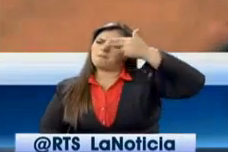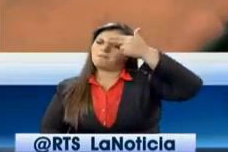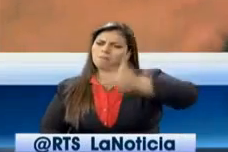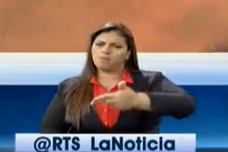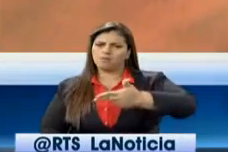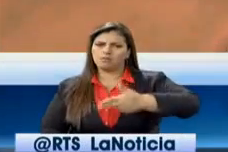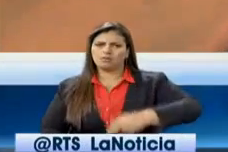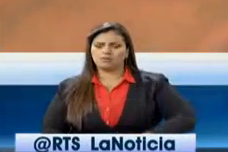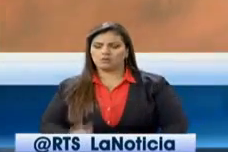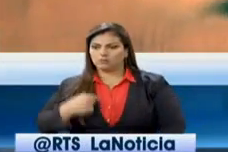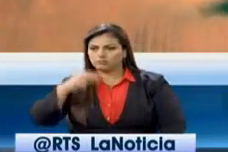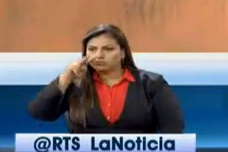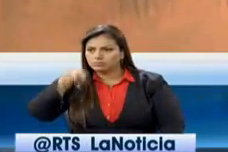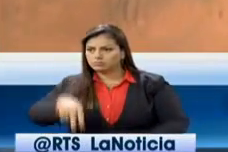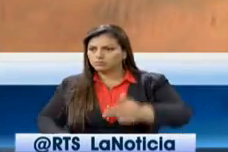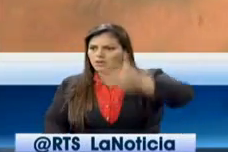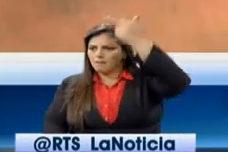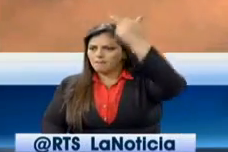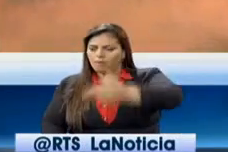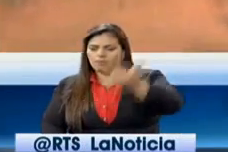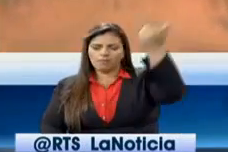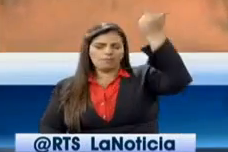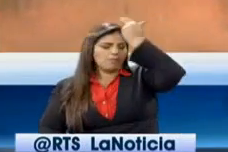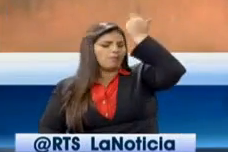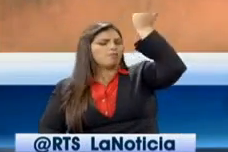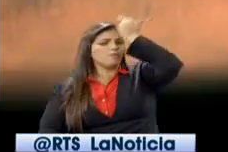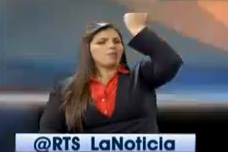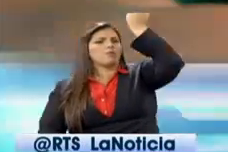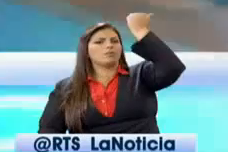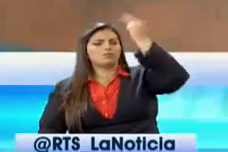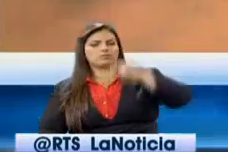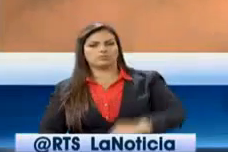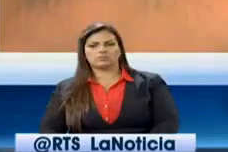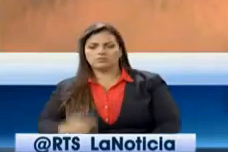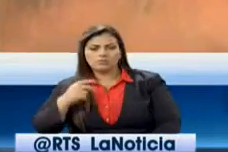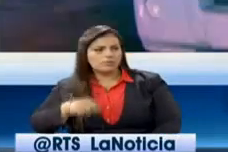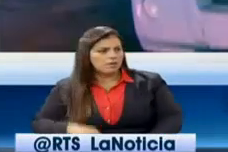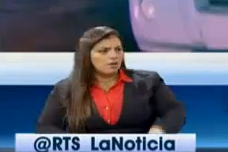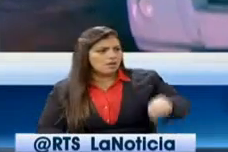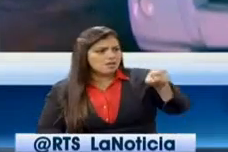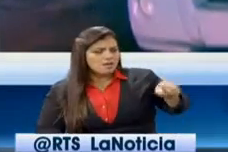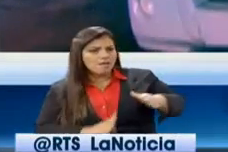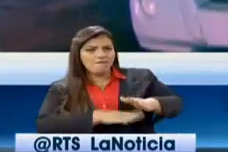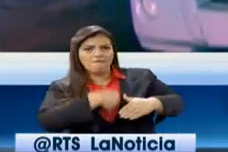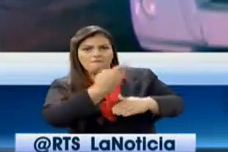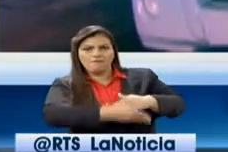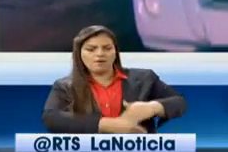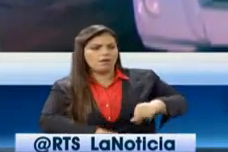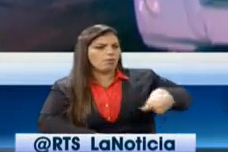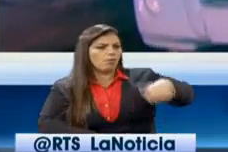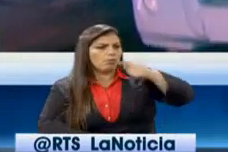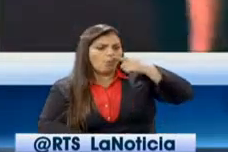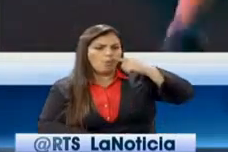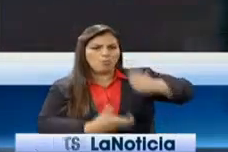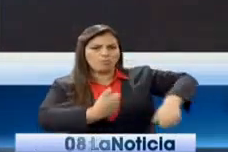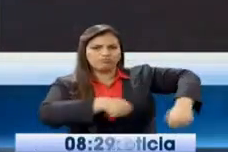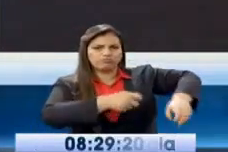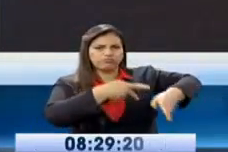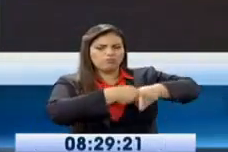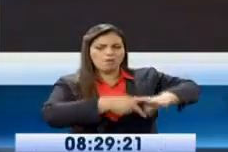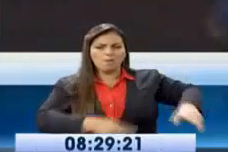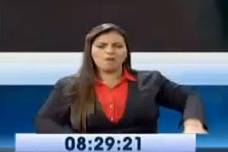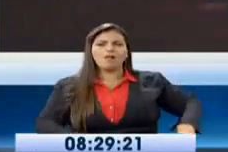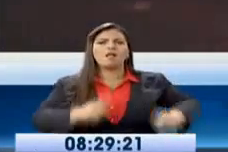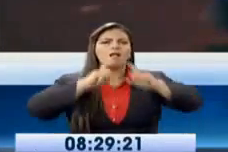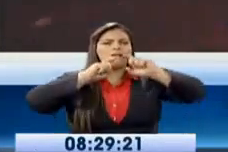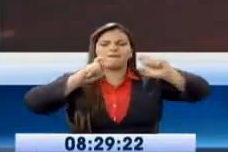el cachazo, yo vi que estaba la pistola y había estado otro señor ahí afuera con una moto. Y le quitaron los celulares y le decían, el otro le dio afuera, le